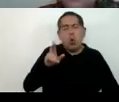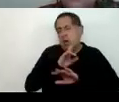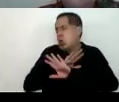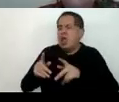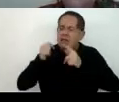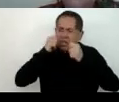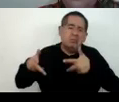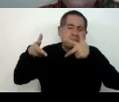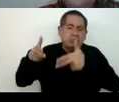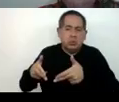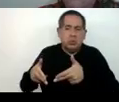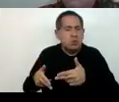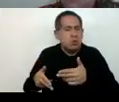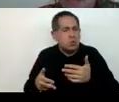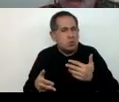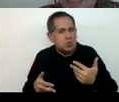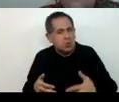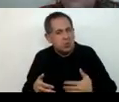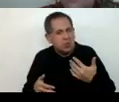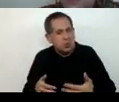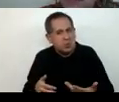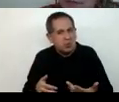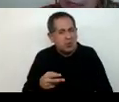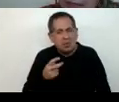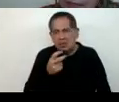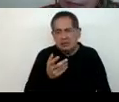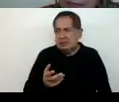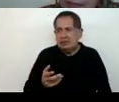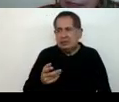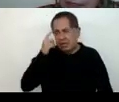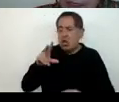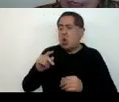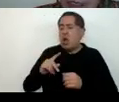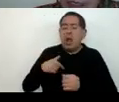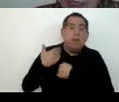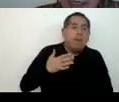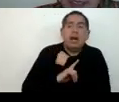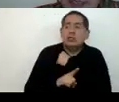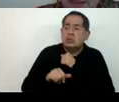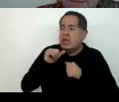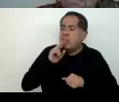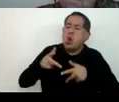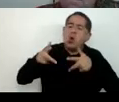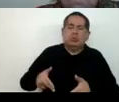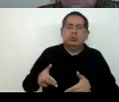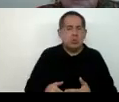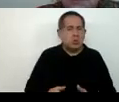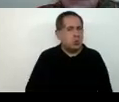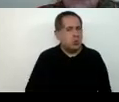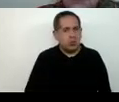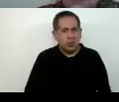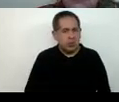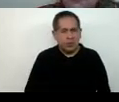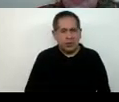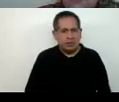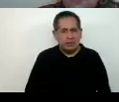más factible para ellas para evitar un embarazo. Y pues